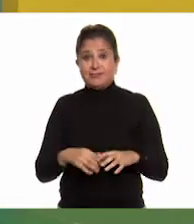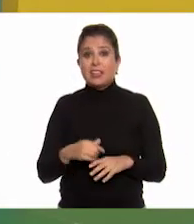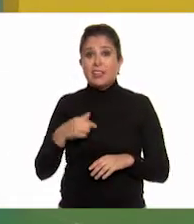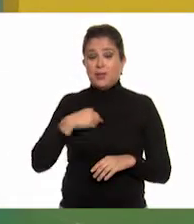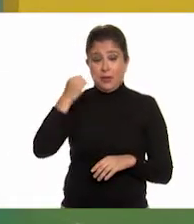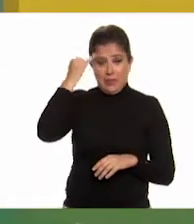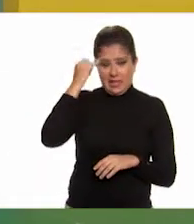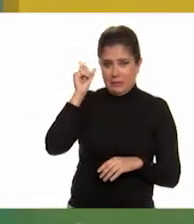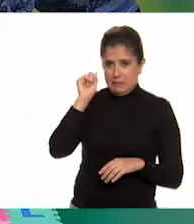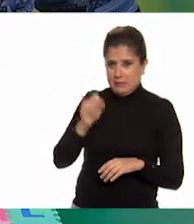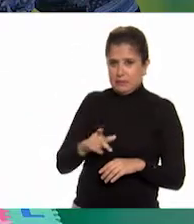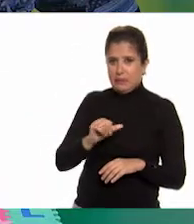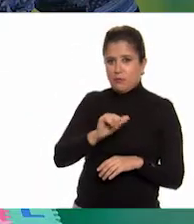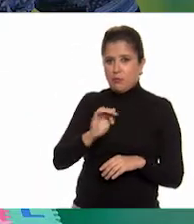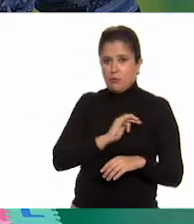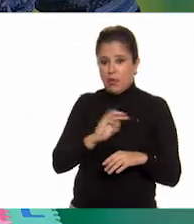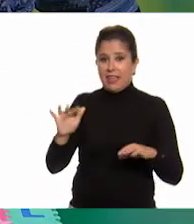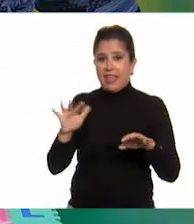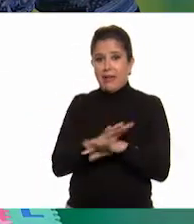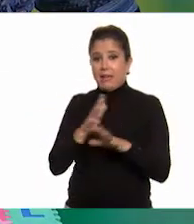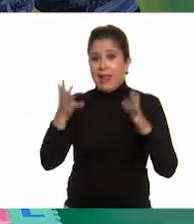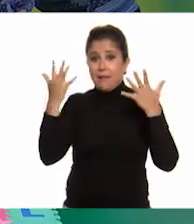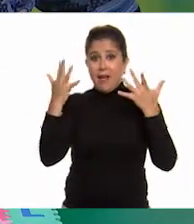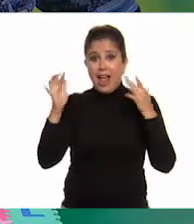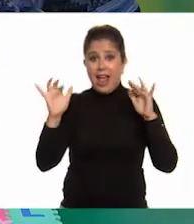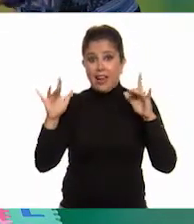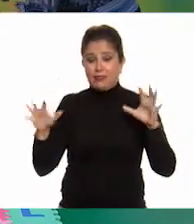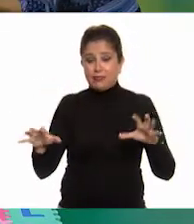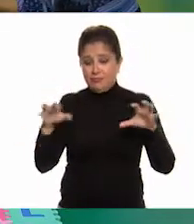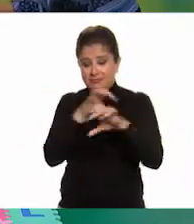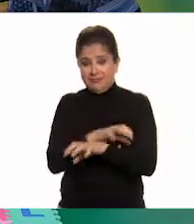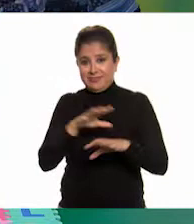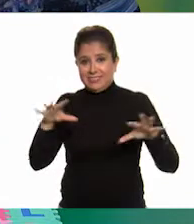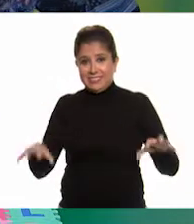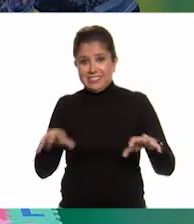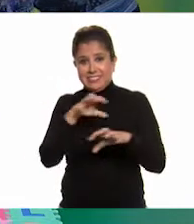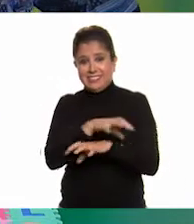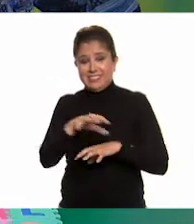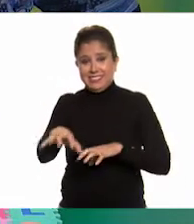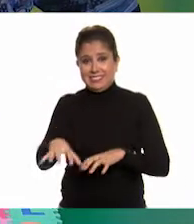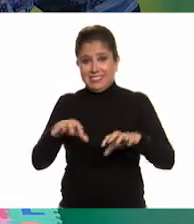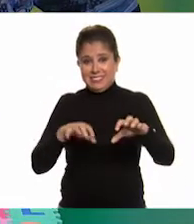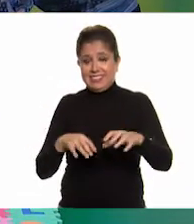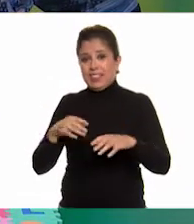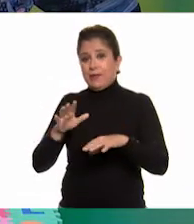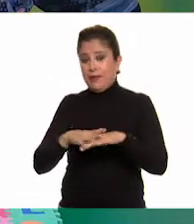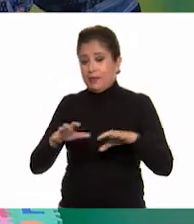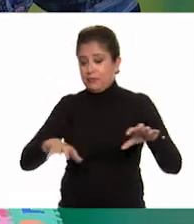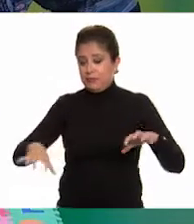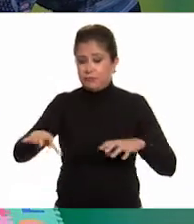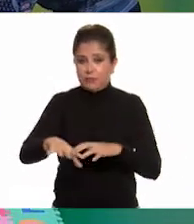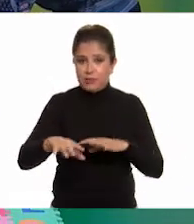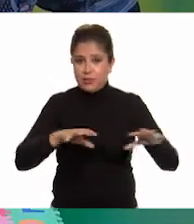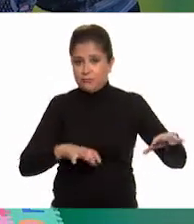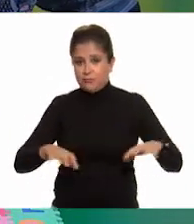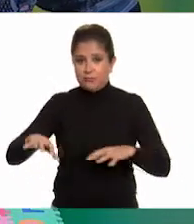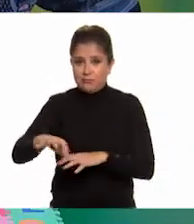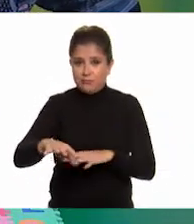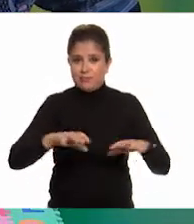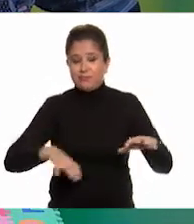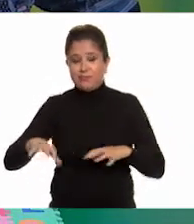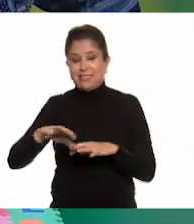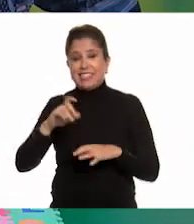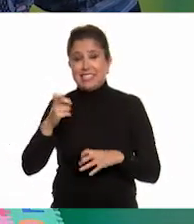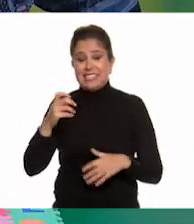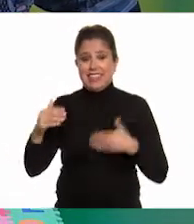ser cambiar de mano. Cambiar de mano. Recibir, ¿verdad?, con una y dar con otra. Esa es la parte divertida